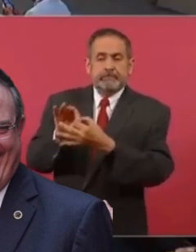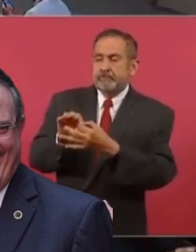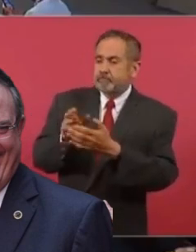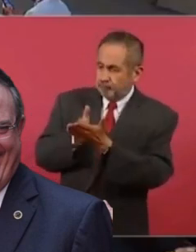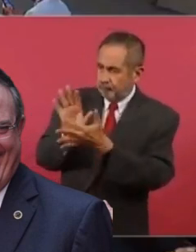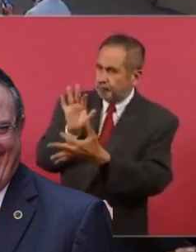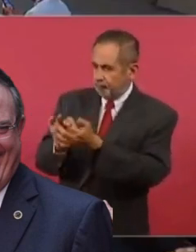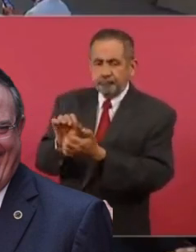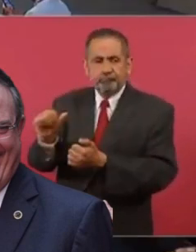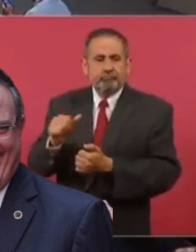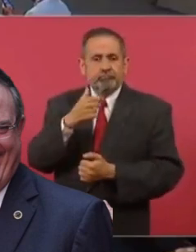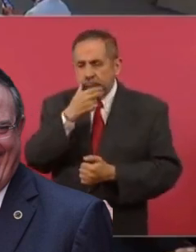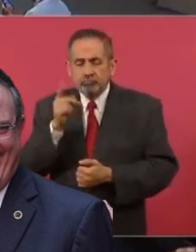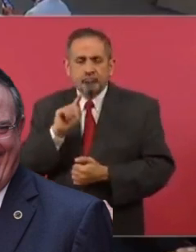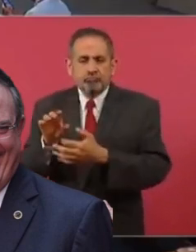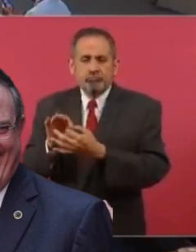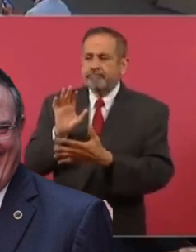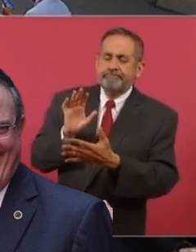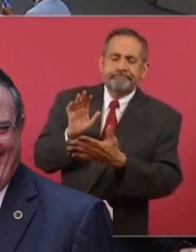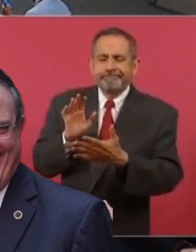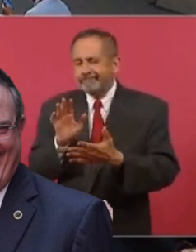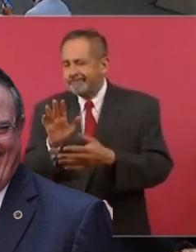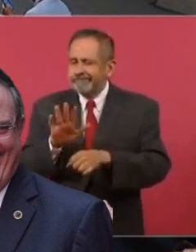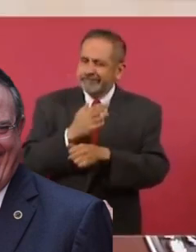mujeres, es relativa.